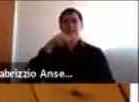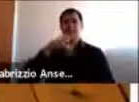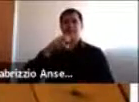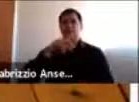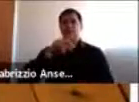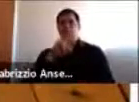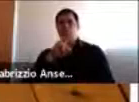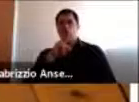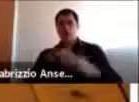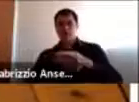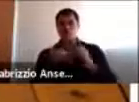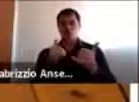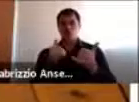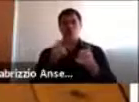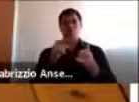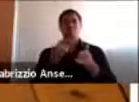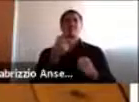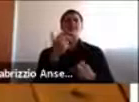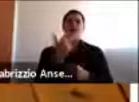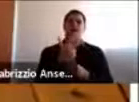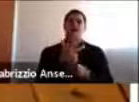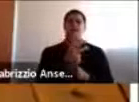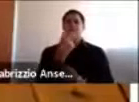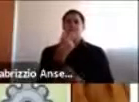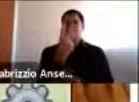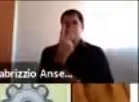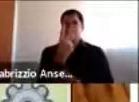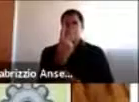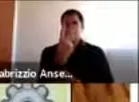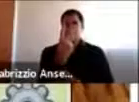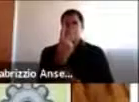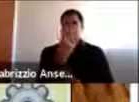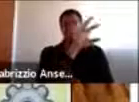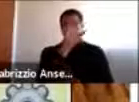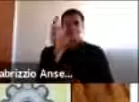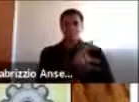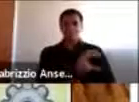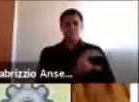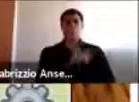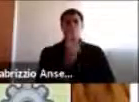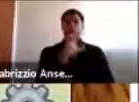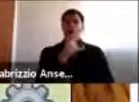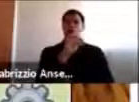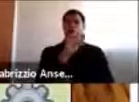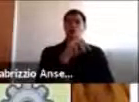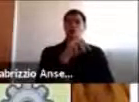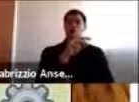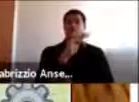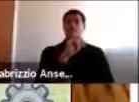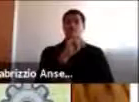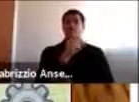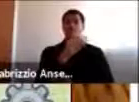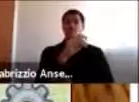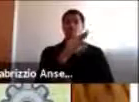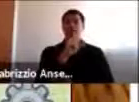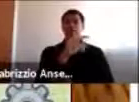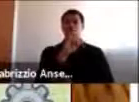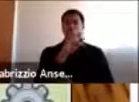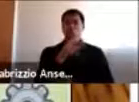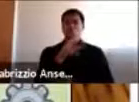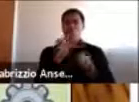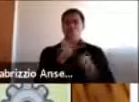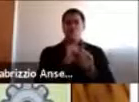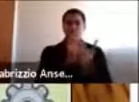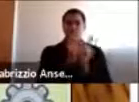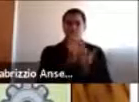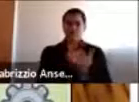menú se desplegan 3 nuevas posibilidades en la configuración ustedes nuevamente pueden modificar la calidad de la